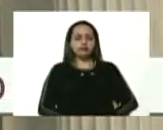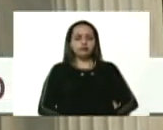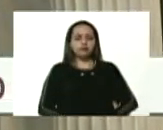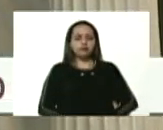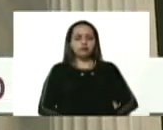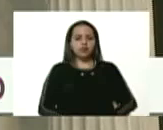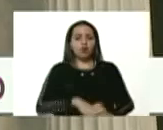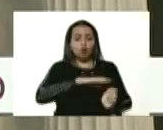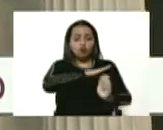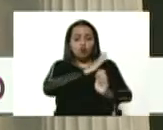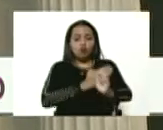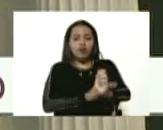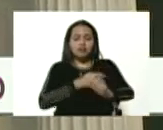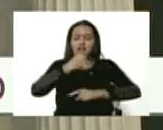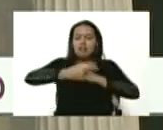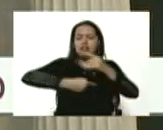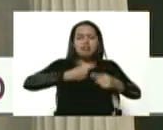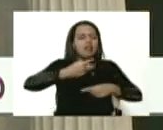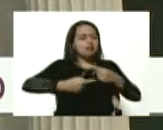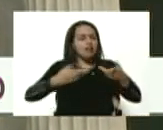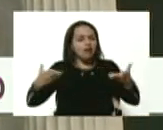con tu fuerza eterna,